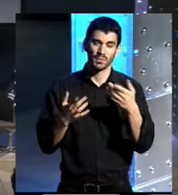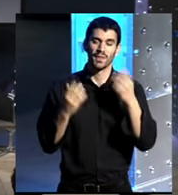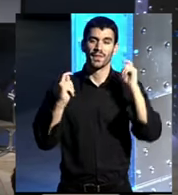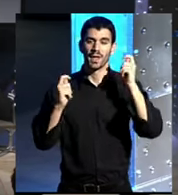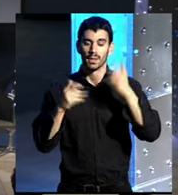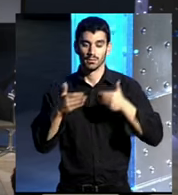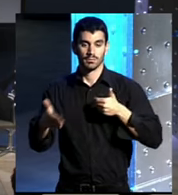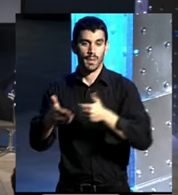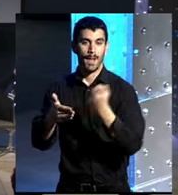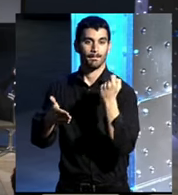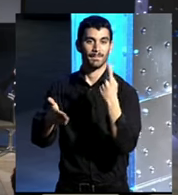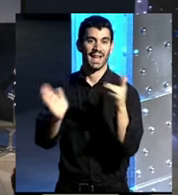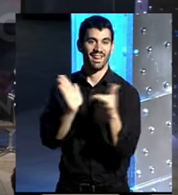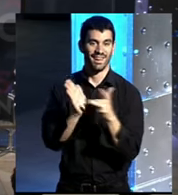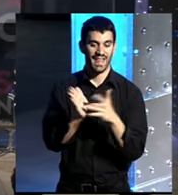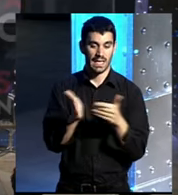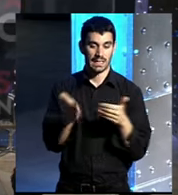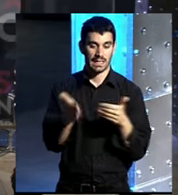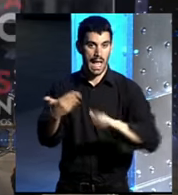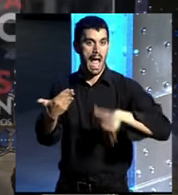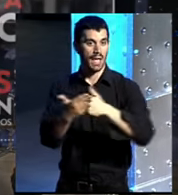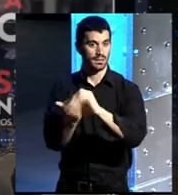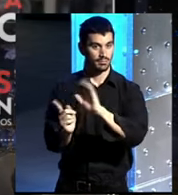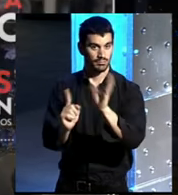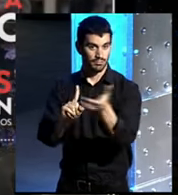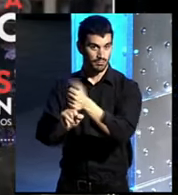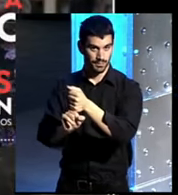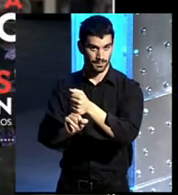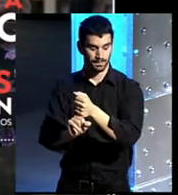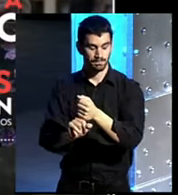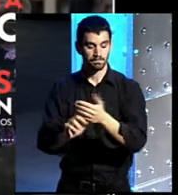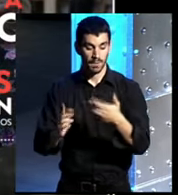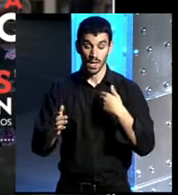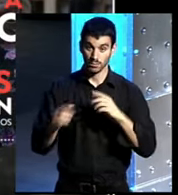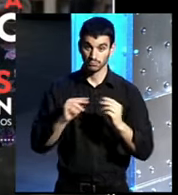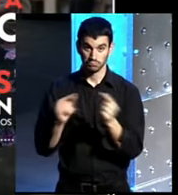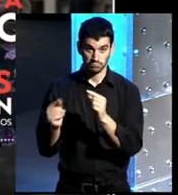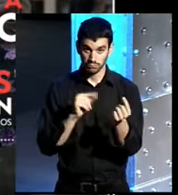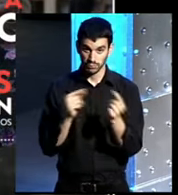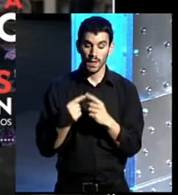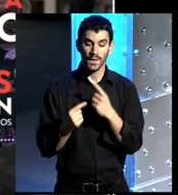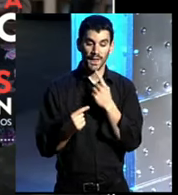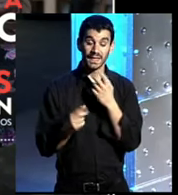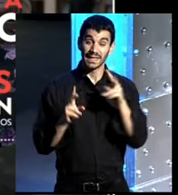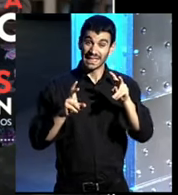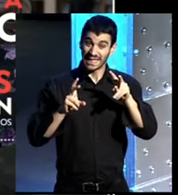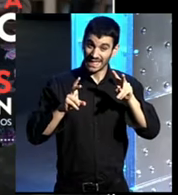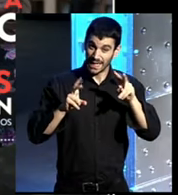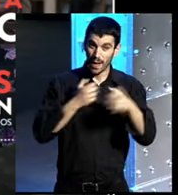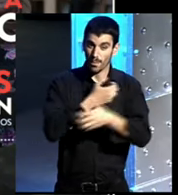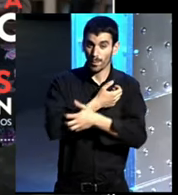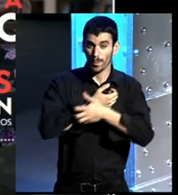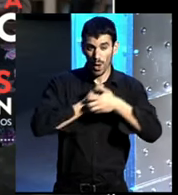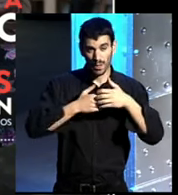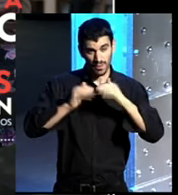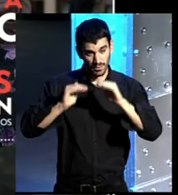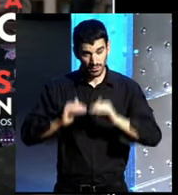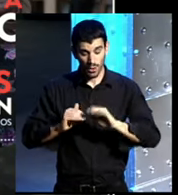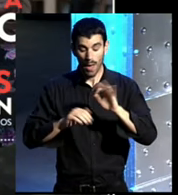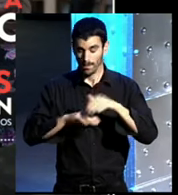Milenio. Se han hecho algunos avances, por ejemplo, en este objetivo, el de reducir la